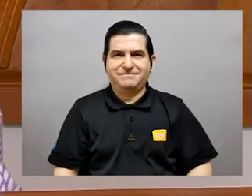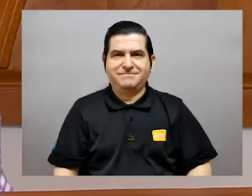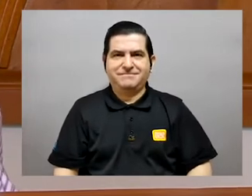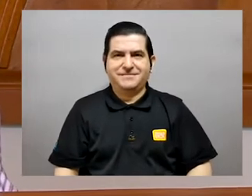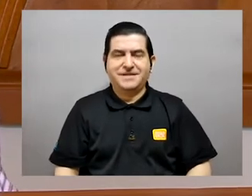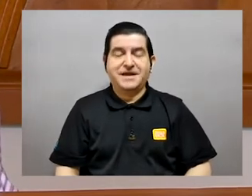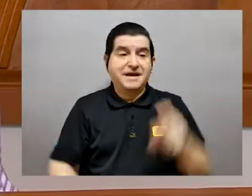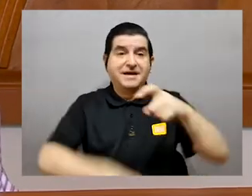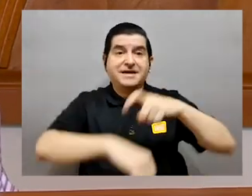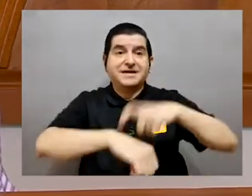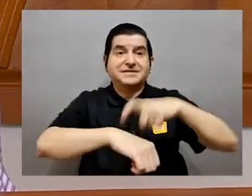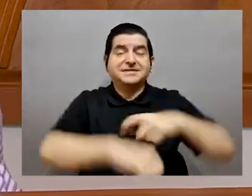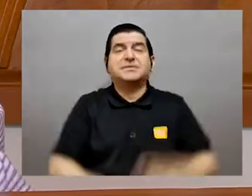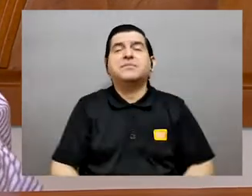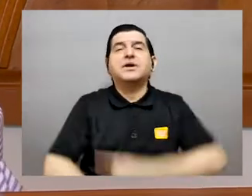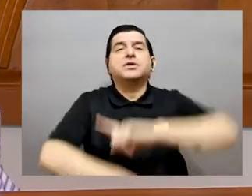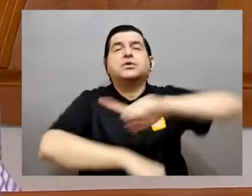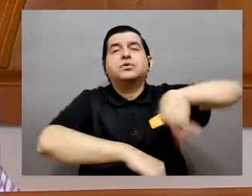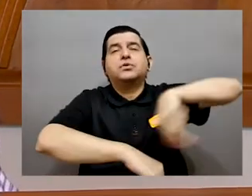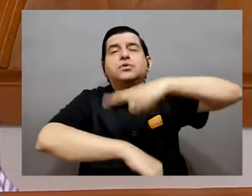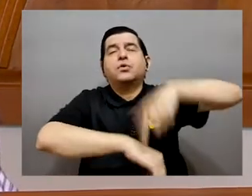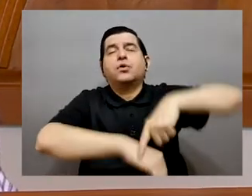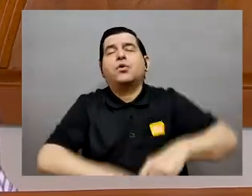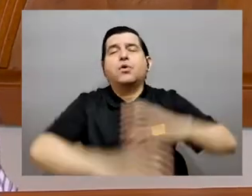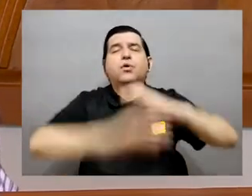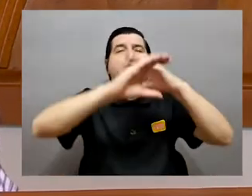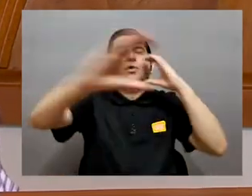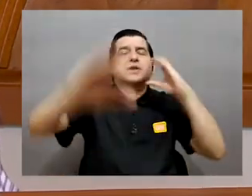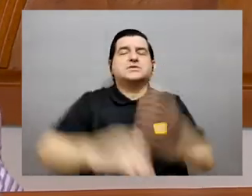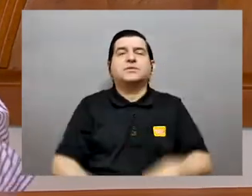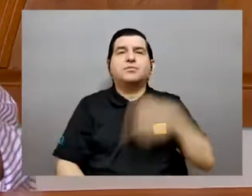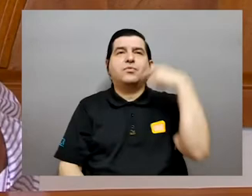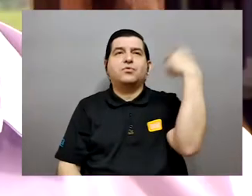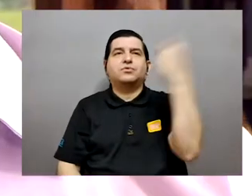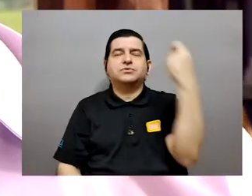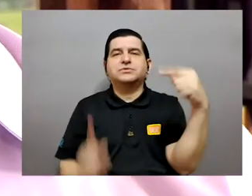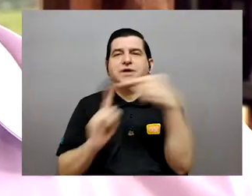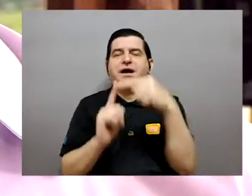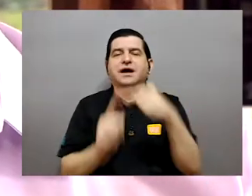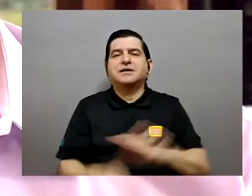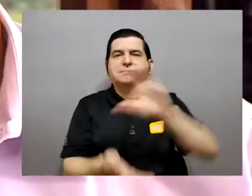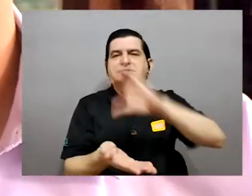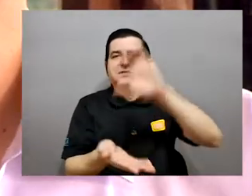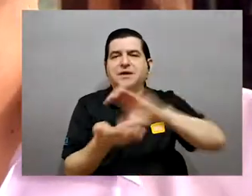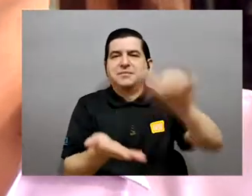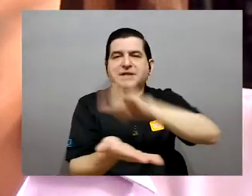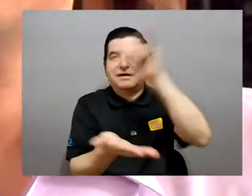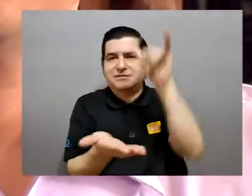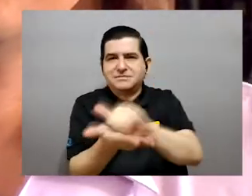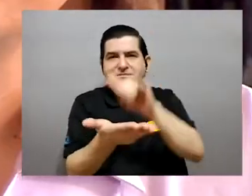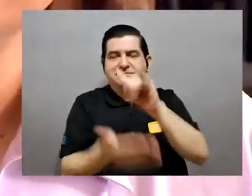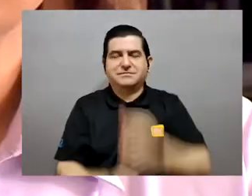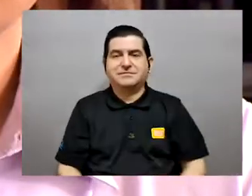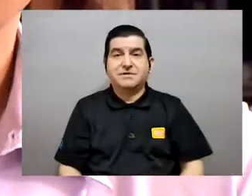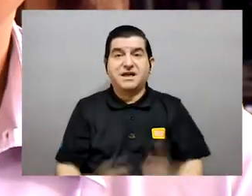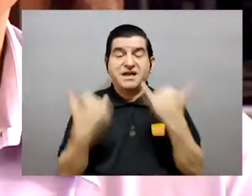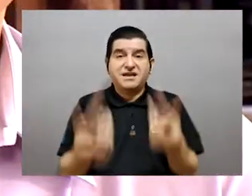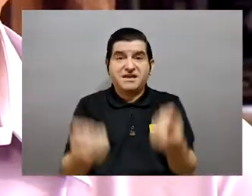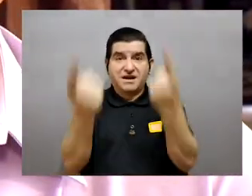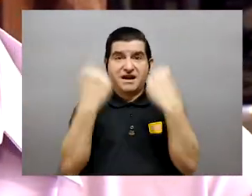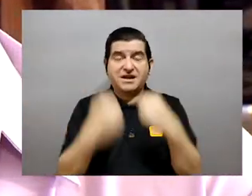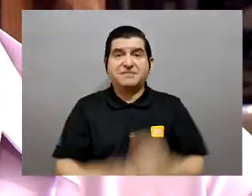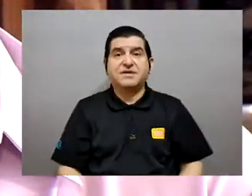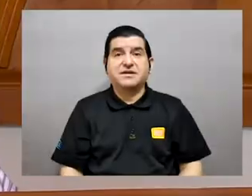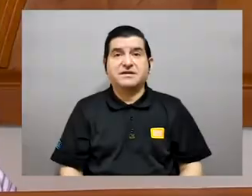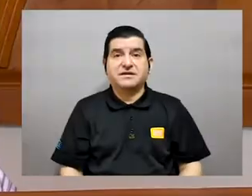yo quiero que el arte en nuestra ciudad tenga eso que es necesario, eso